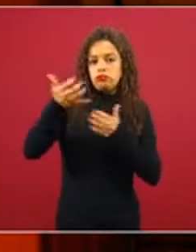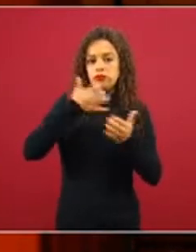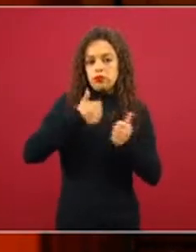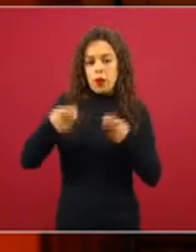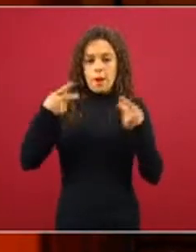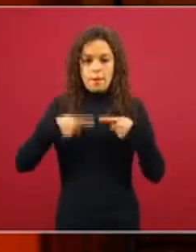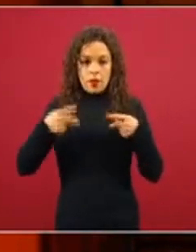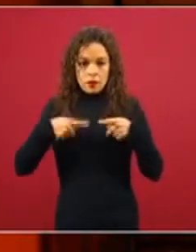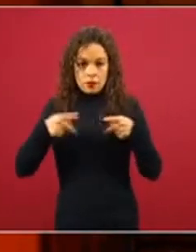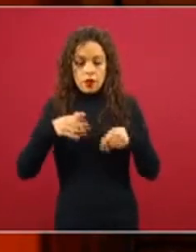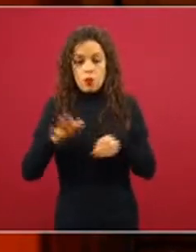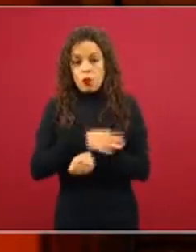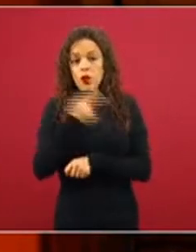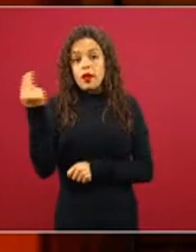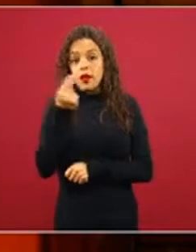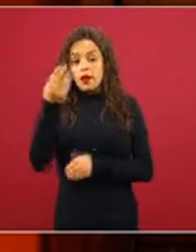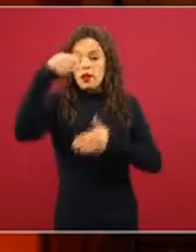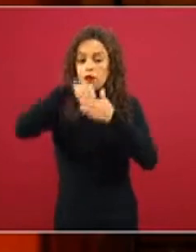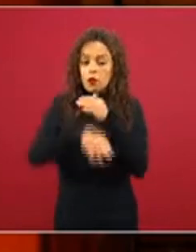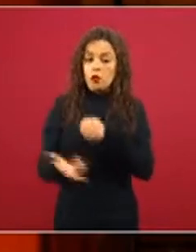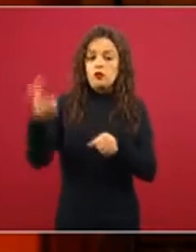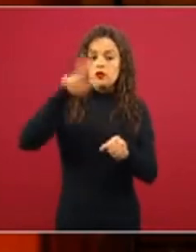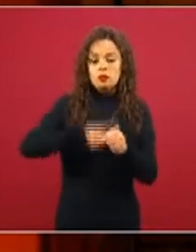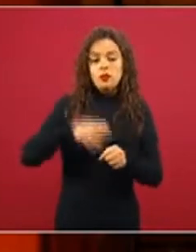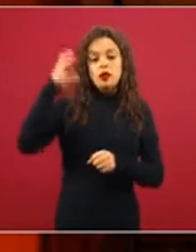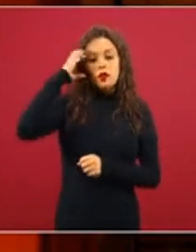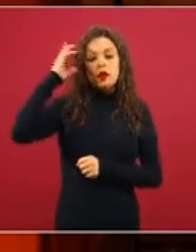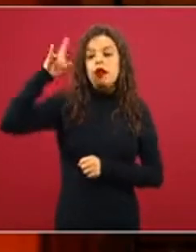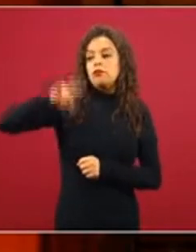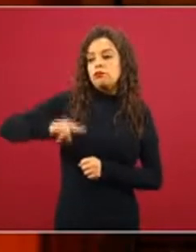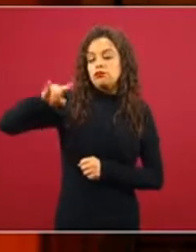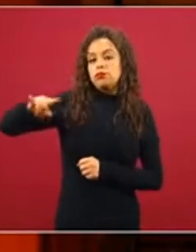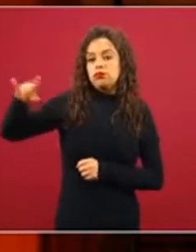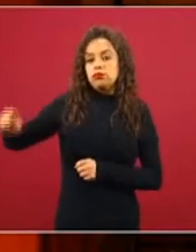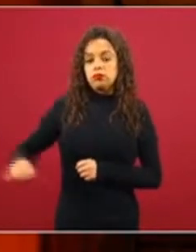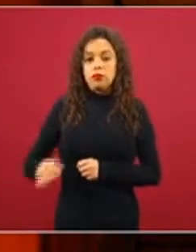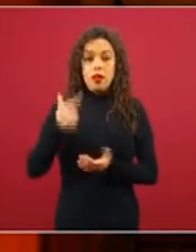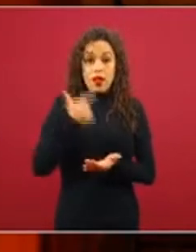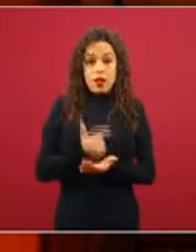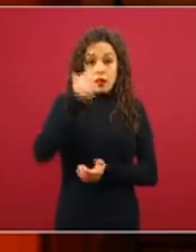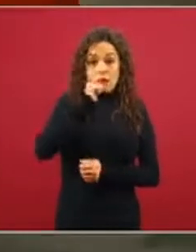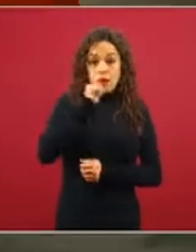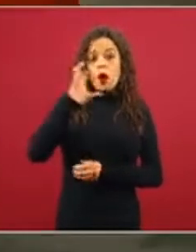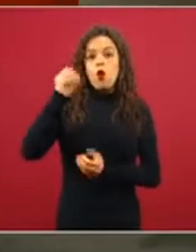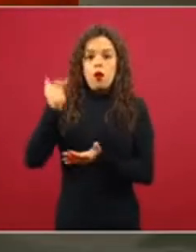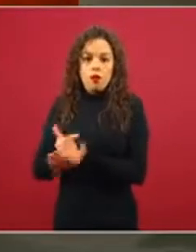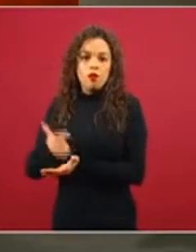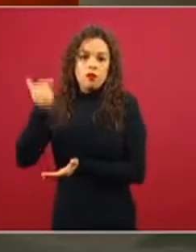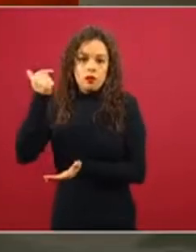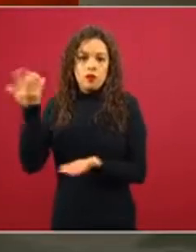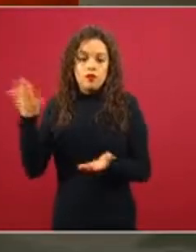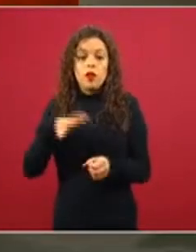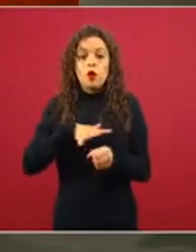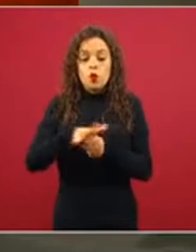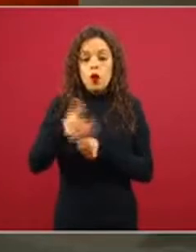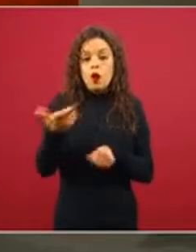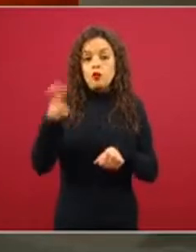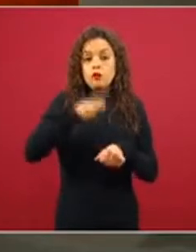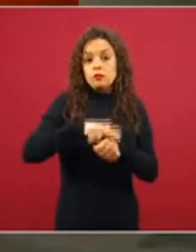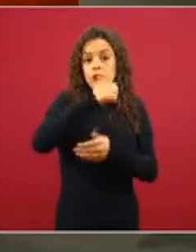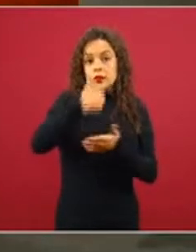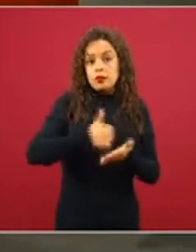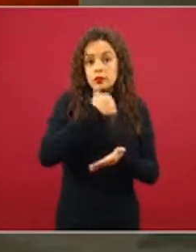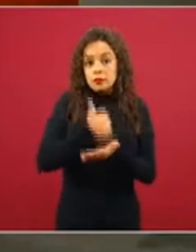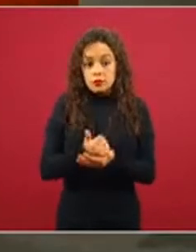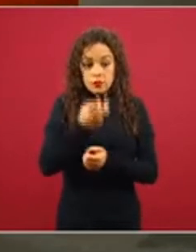necesitan de una cama de hospital de uno u otro tipo puedan encontrarla independientemente de en qué hospital de la ciudad ésta se encuentre, y así